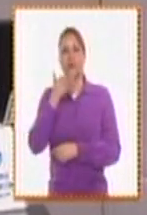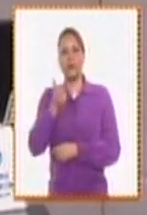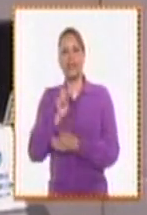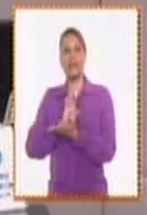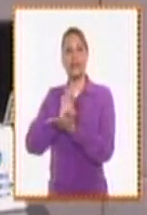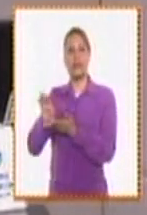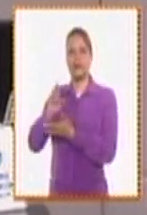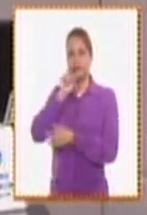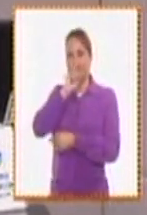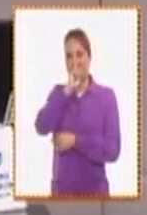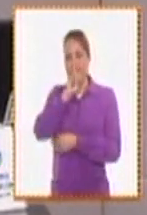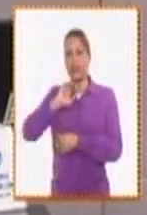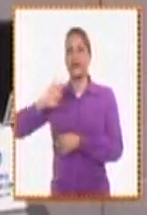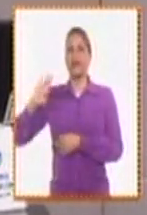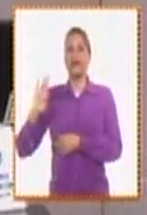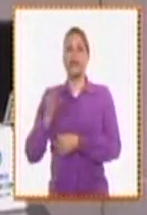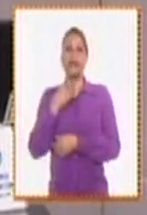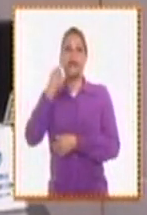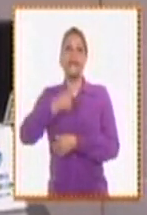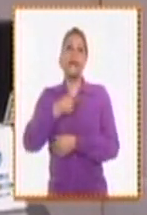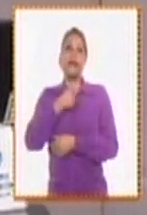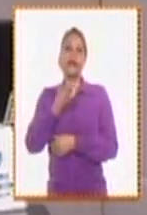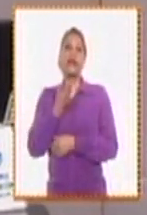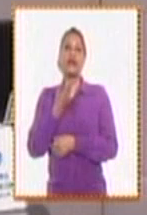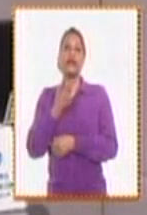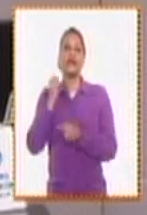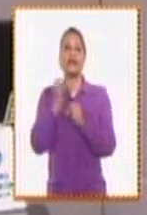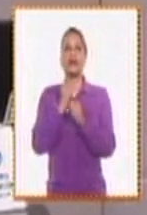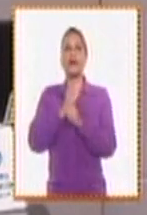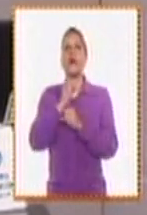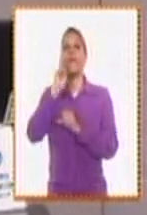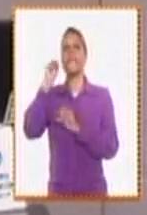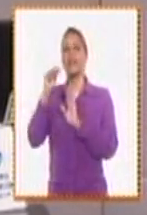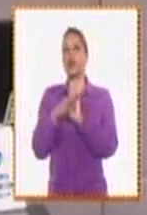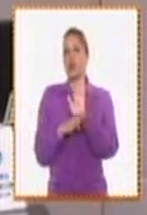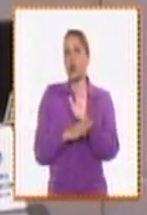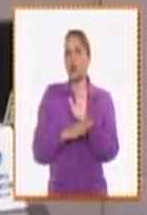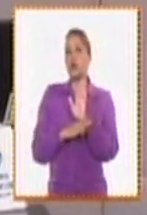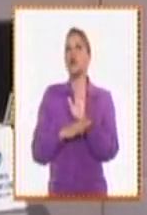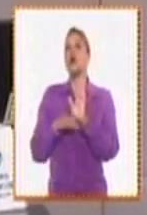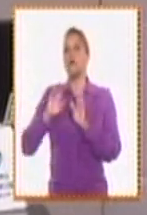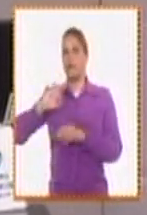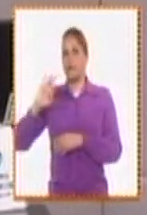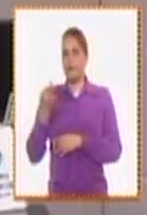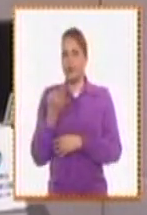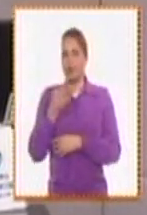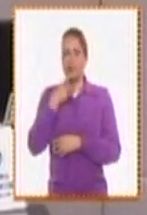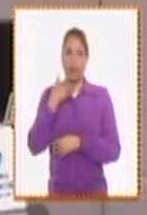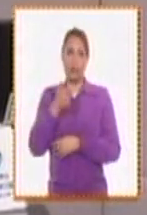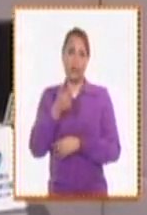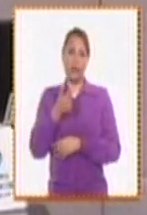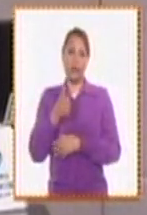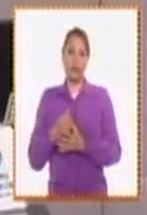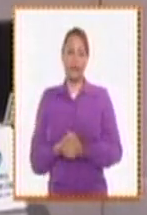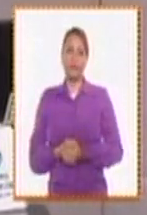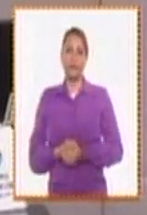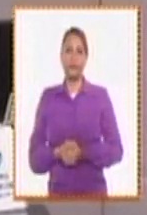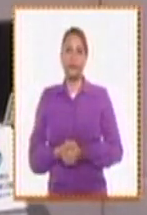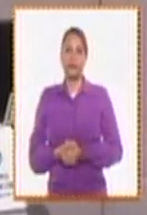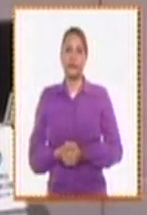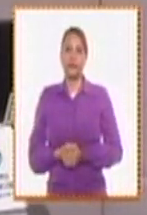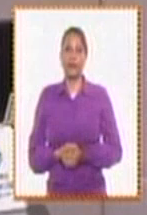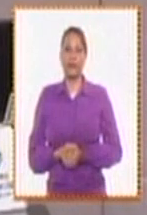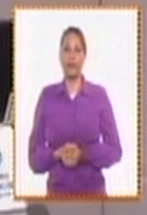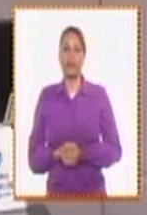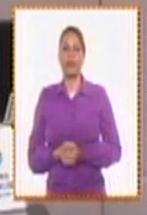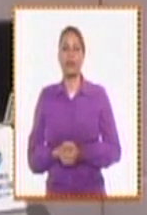a las drogas, perfeccionar ese trabajo metodológico para desde la vía curricular convertir en la herramienta esencial